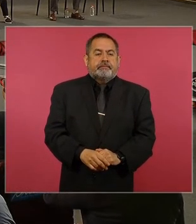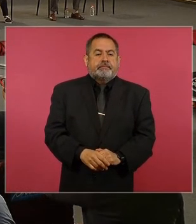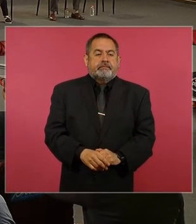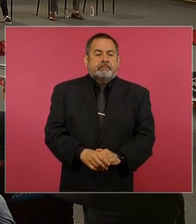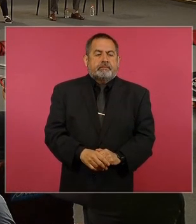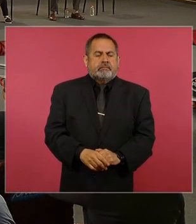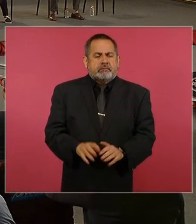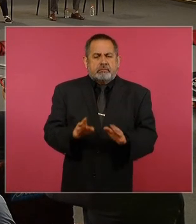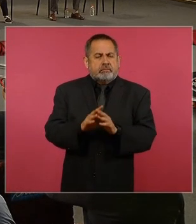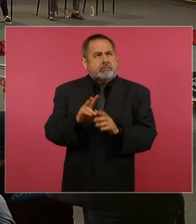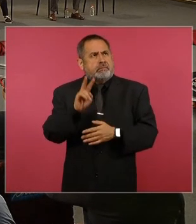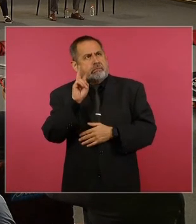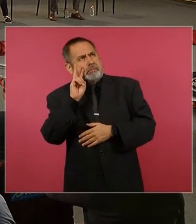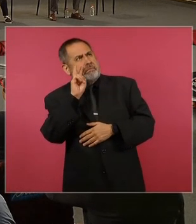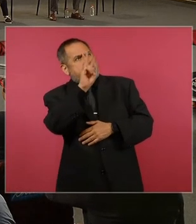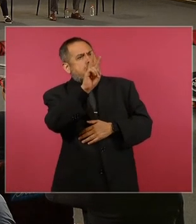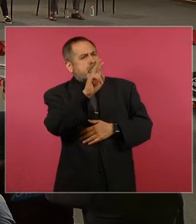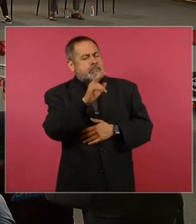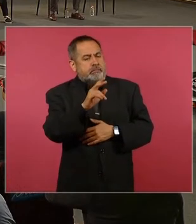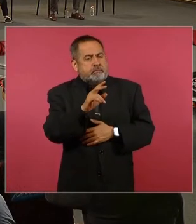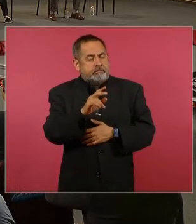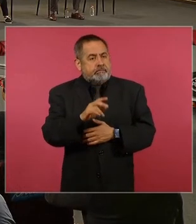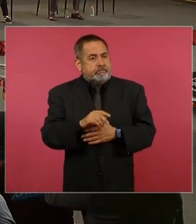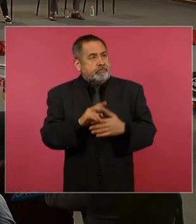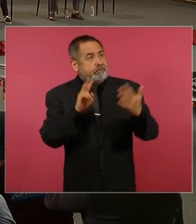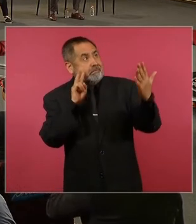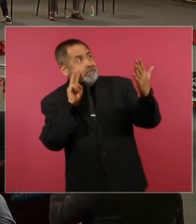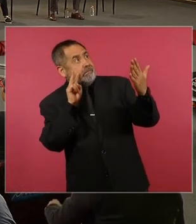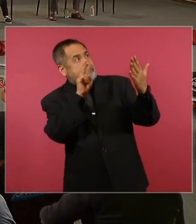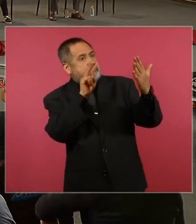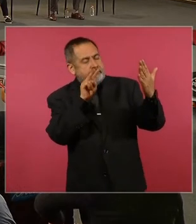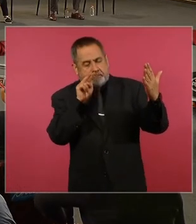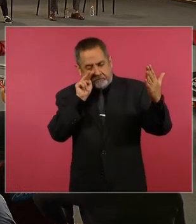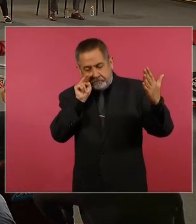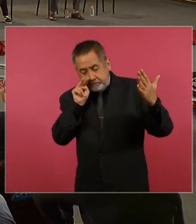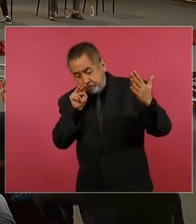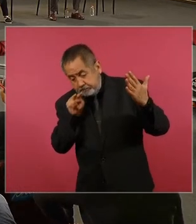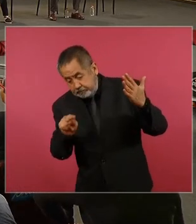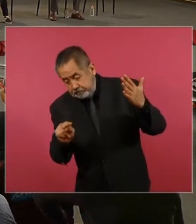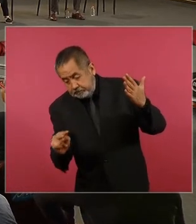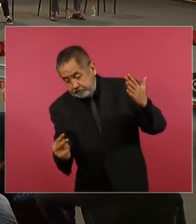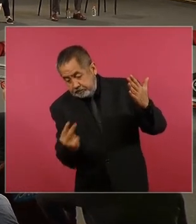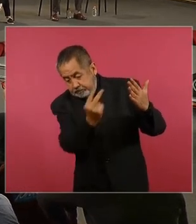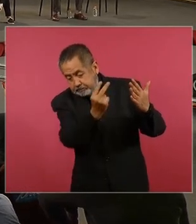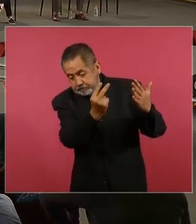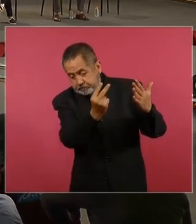¿Cómo se puede ver el eclipse de manera indirecta? Mi cajita, por favor, Jesús.